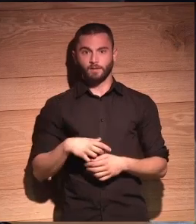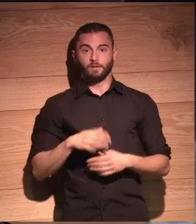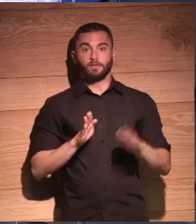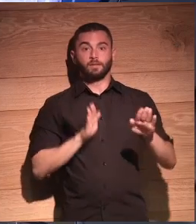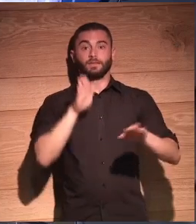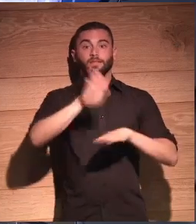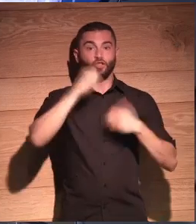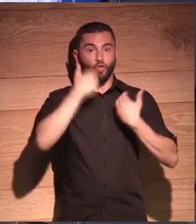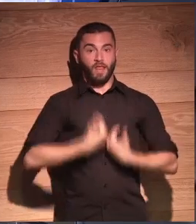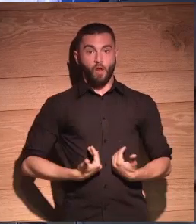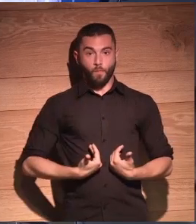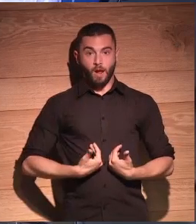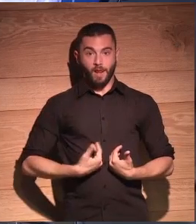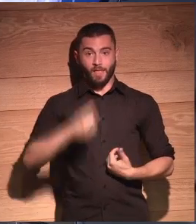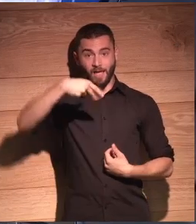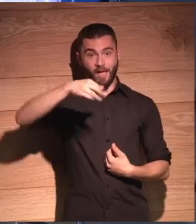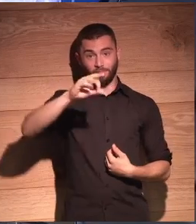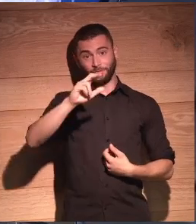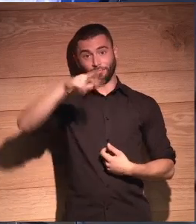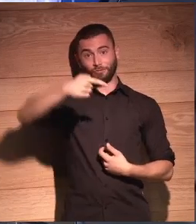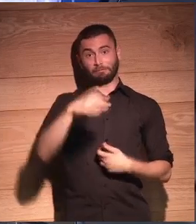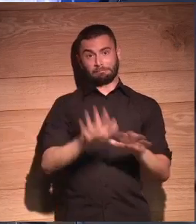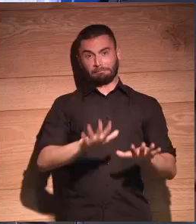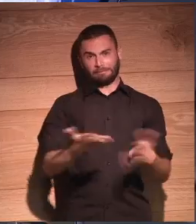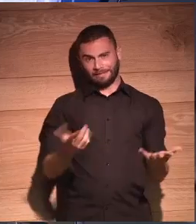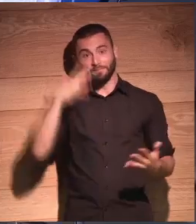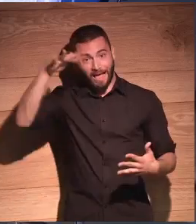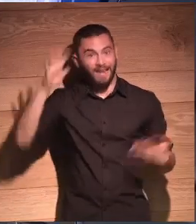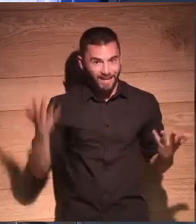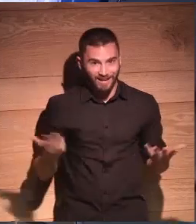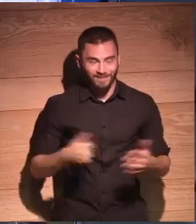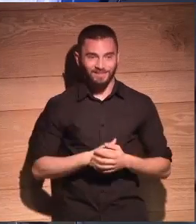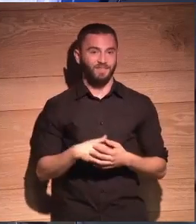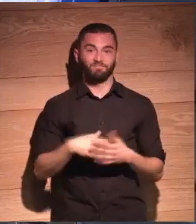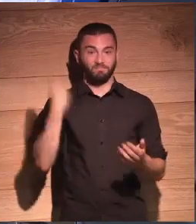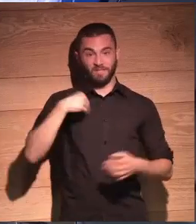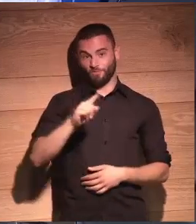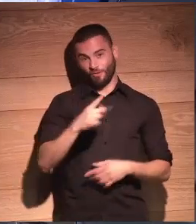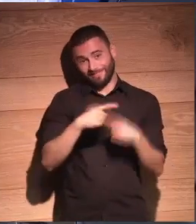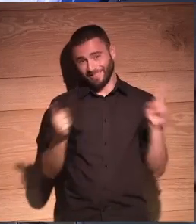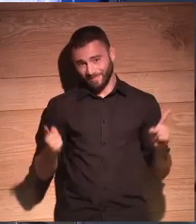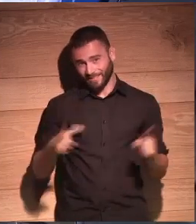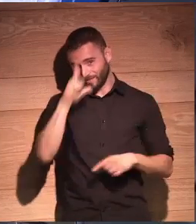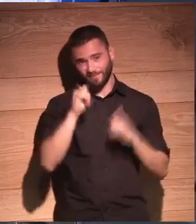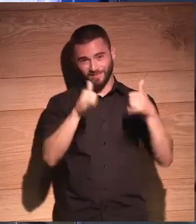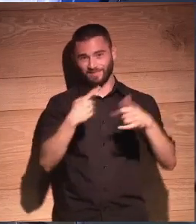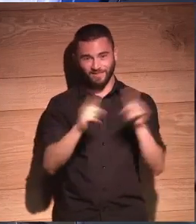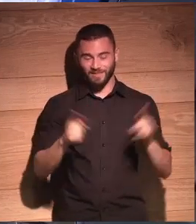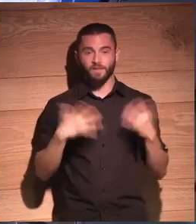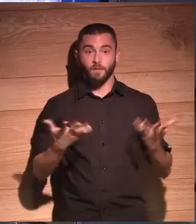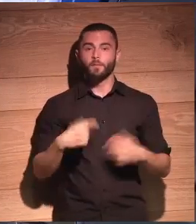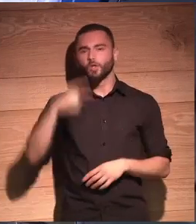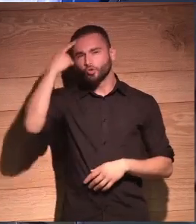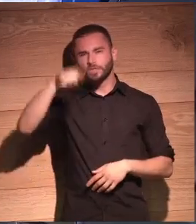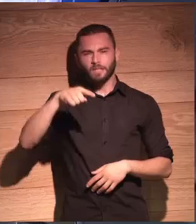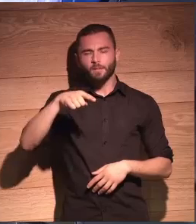humanidad se queda hasta aquí Armstrong cuando no hubiese sido lo mismo, ¿no? La llegada a la Luna. pero realmente se